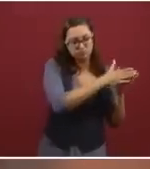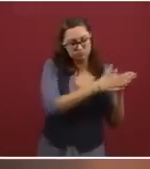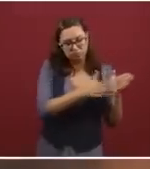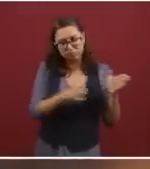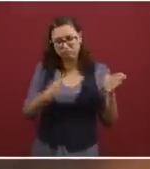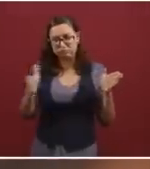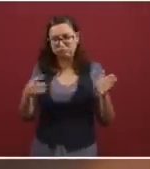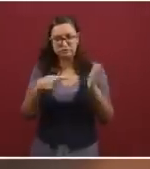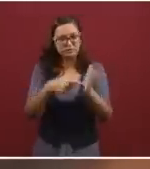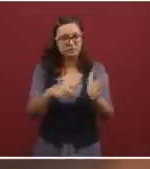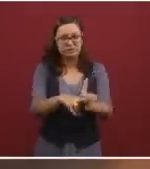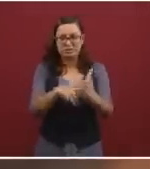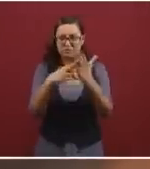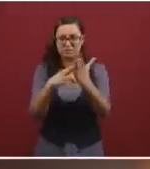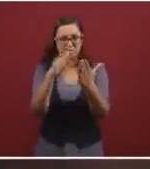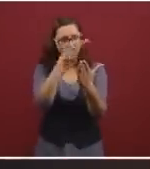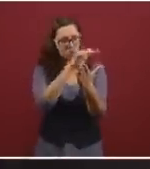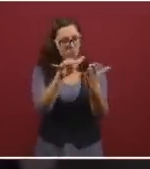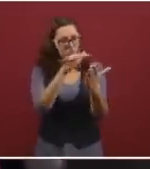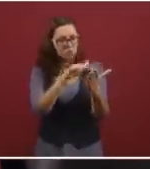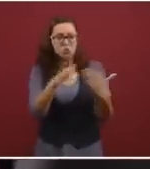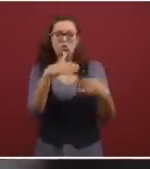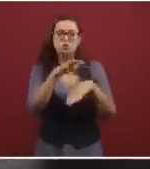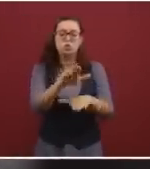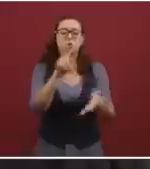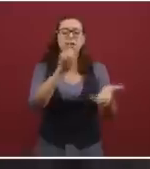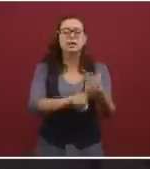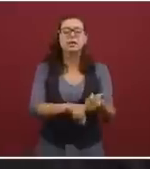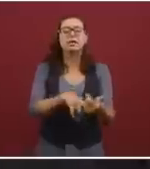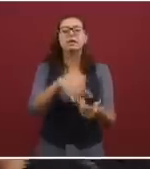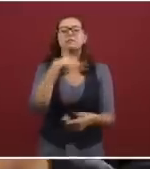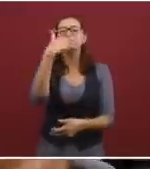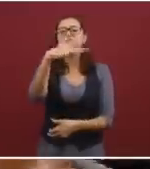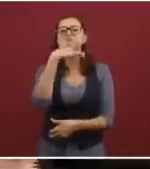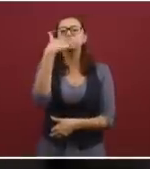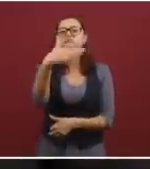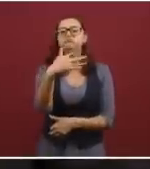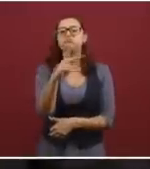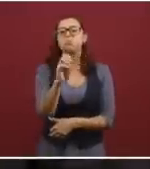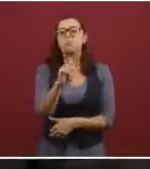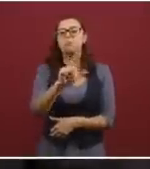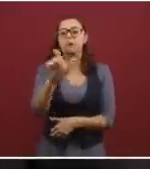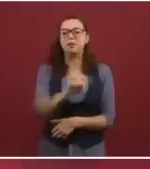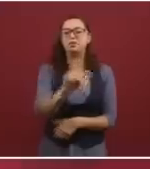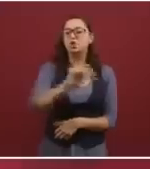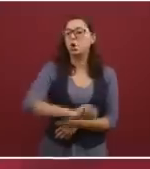periodo neoliberal sobre corrupción en Pemex, mientras otros callaban, ellos